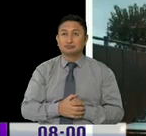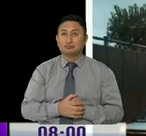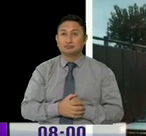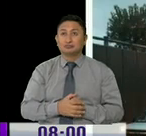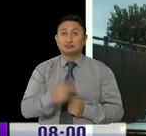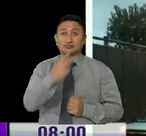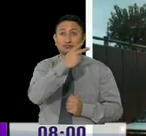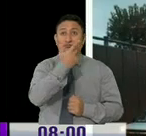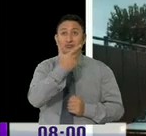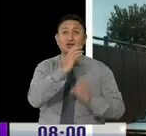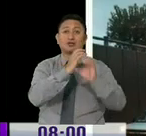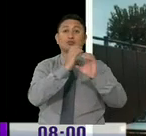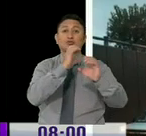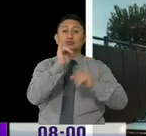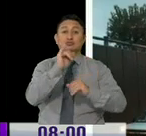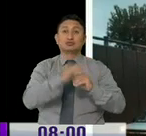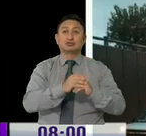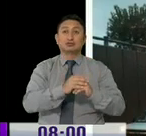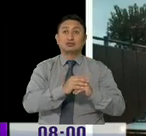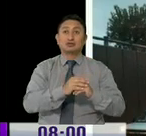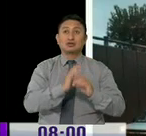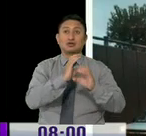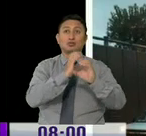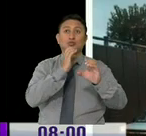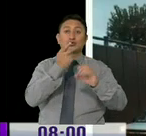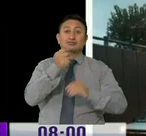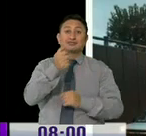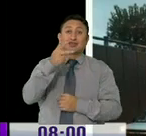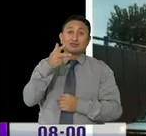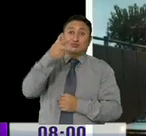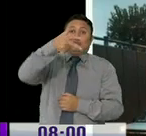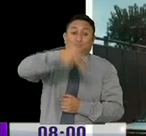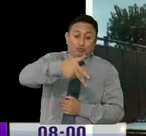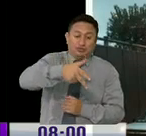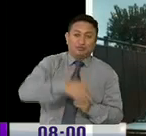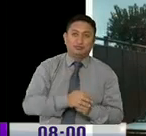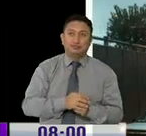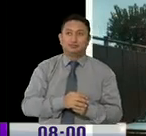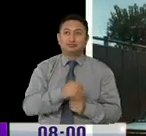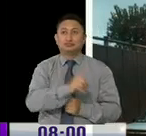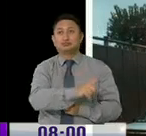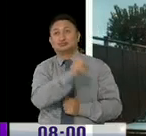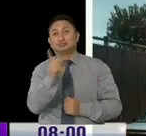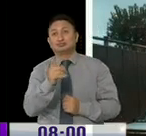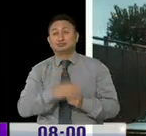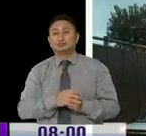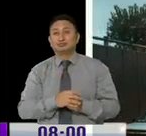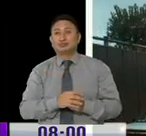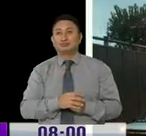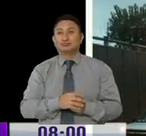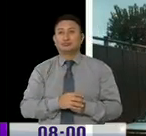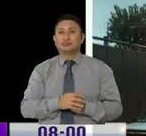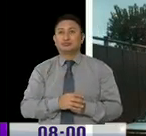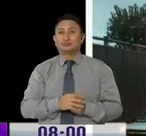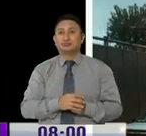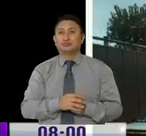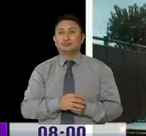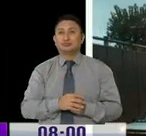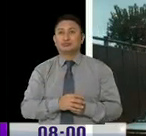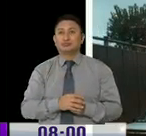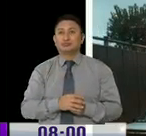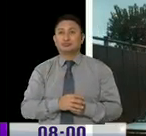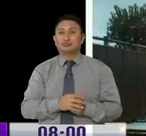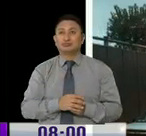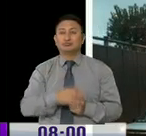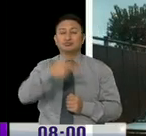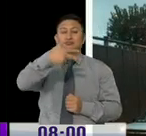el bus, eso es en la Y, 10 de agosto y la prensa, el bus casi se va. Ese es en la altura de la autopista Los